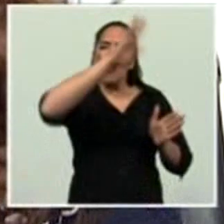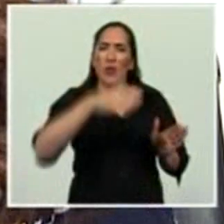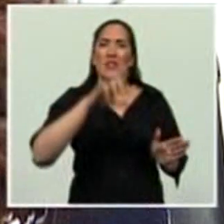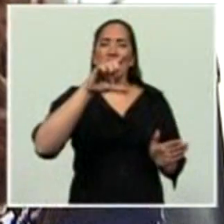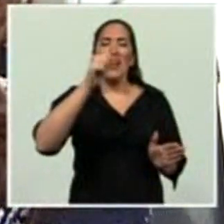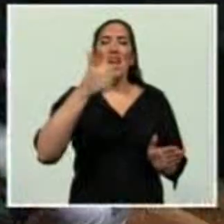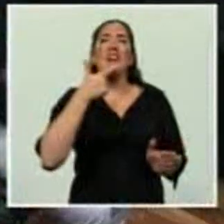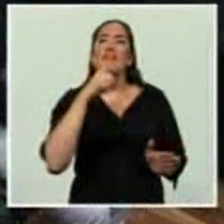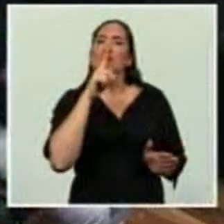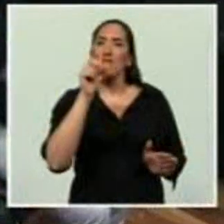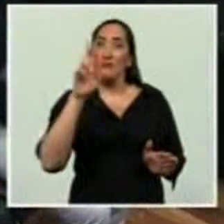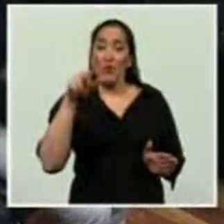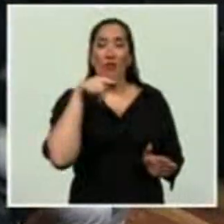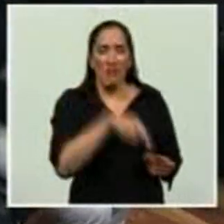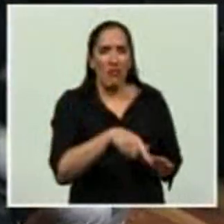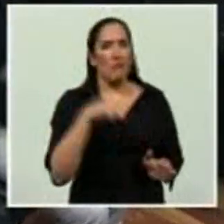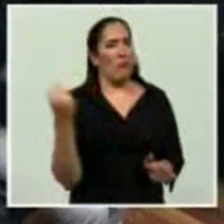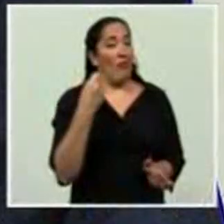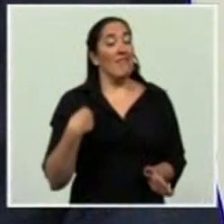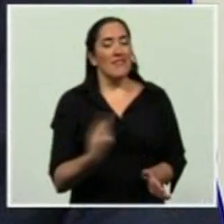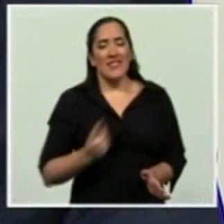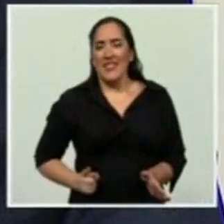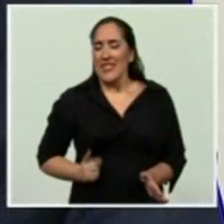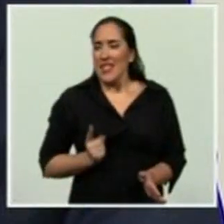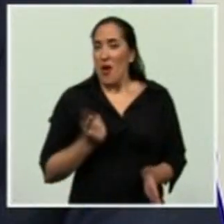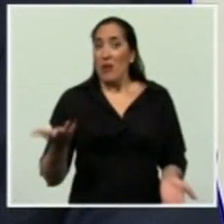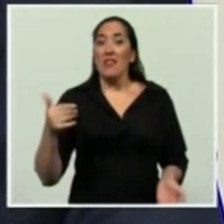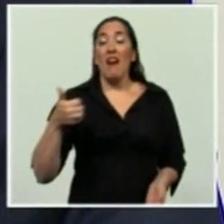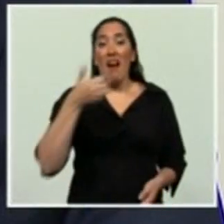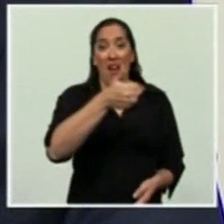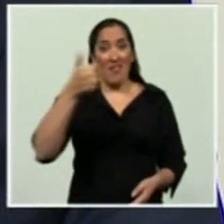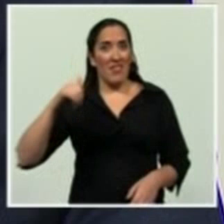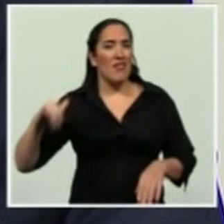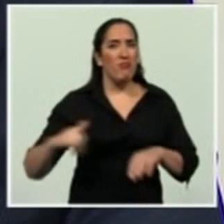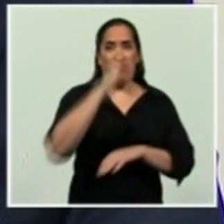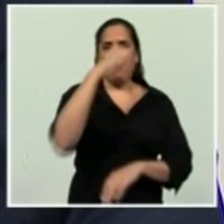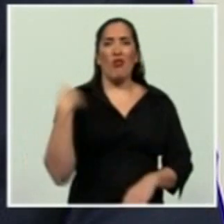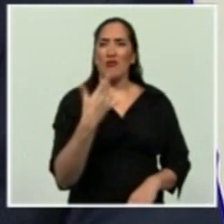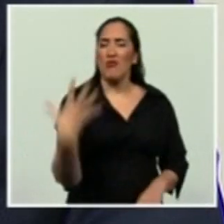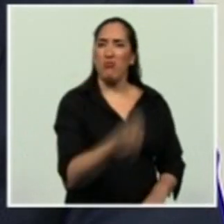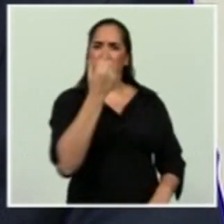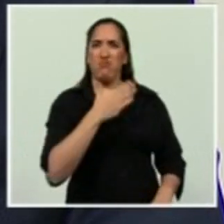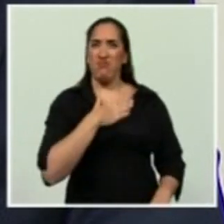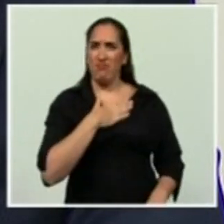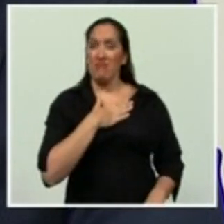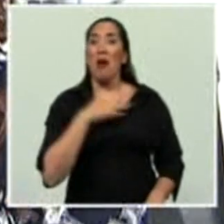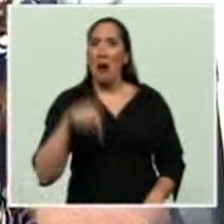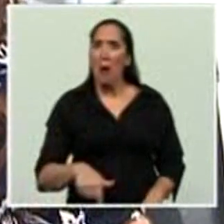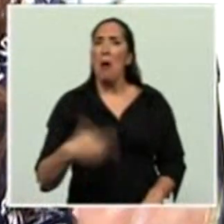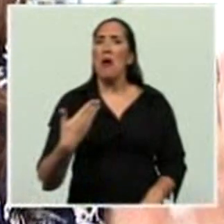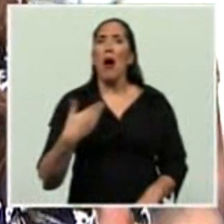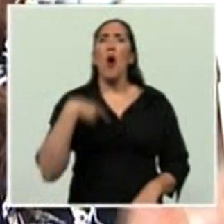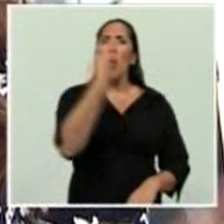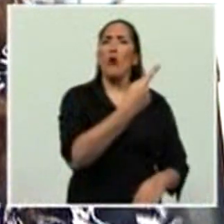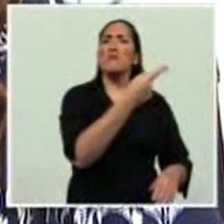muy orgullosos de que nuestra línea de bandera nuestr aerolíneas argentinas que hemos recuperado en la que competimos